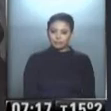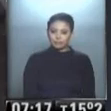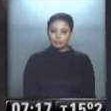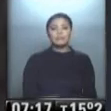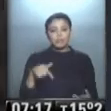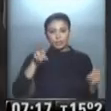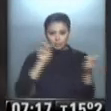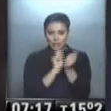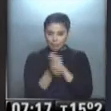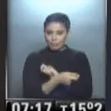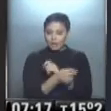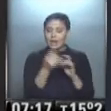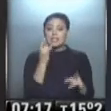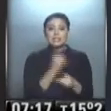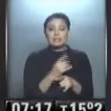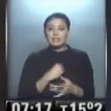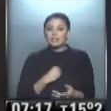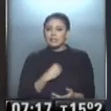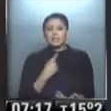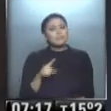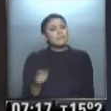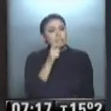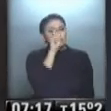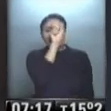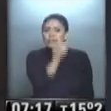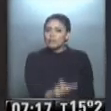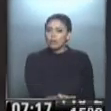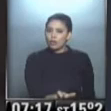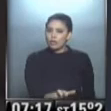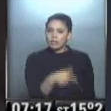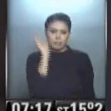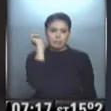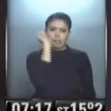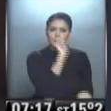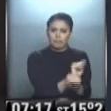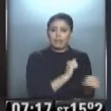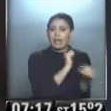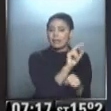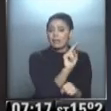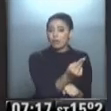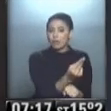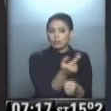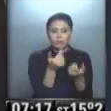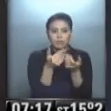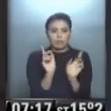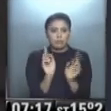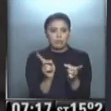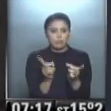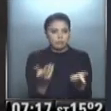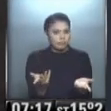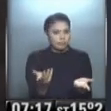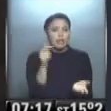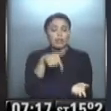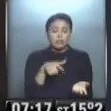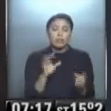vamos a cambiar de tema siempre genera una sensación extraña que una persona que sea condenada a prisión perpetua continúa en libertad esto